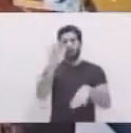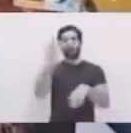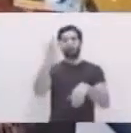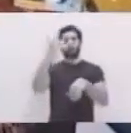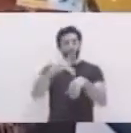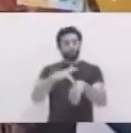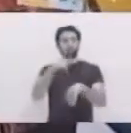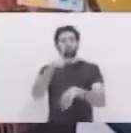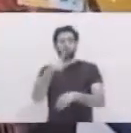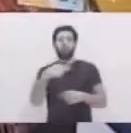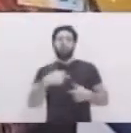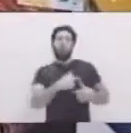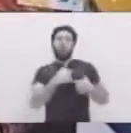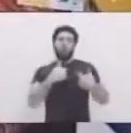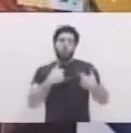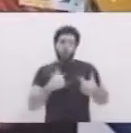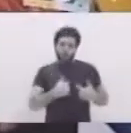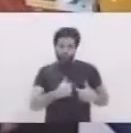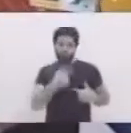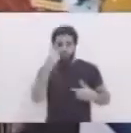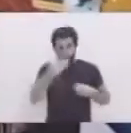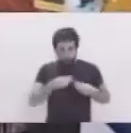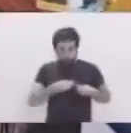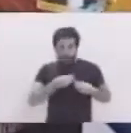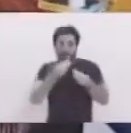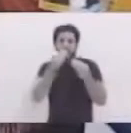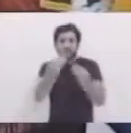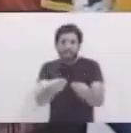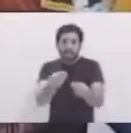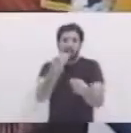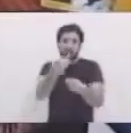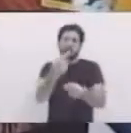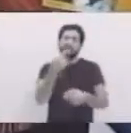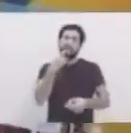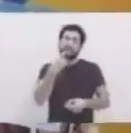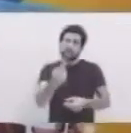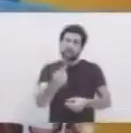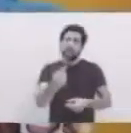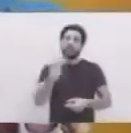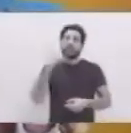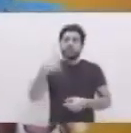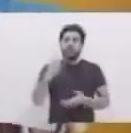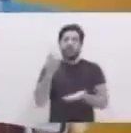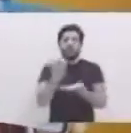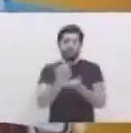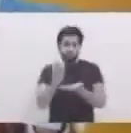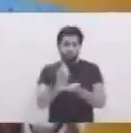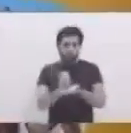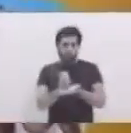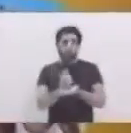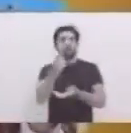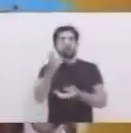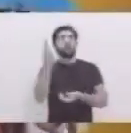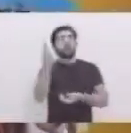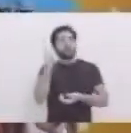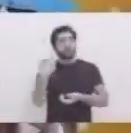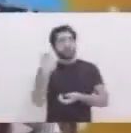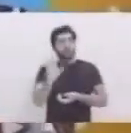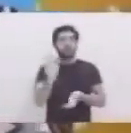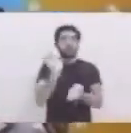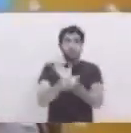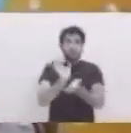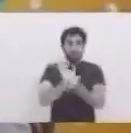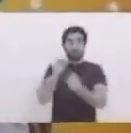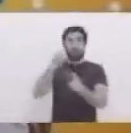de tu corazón, te mandamos hasta allá un mensaje con mucho amor, diciéndote: la escuela te espera, tu colegio